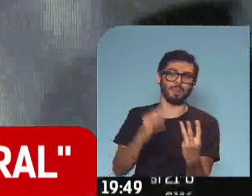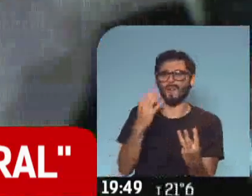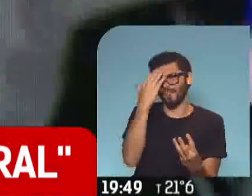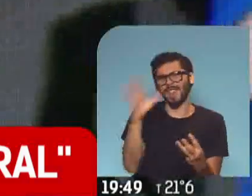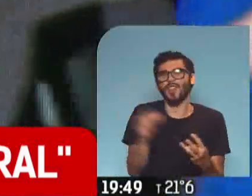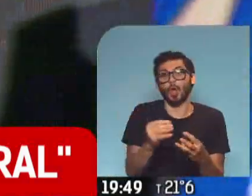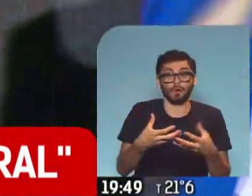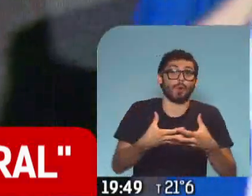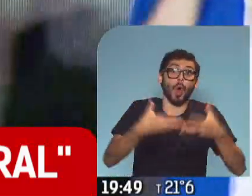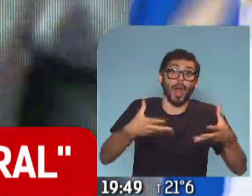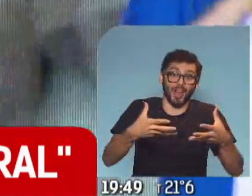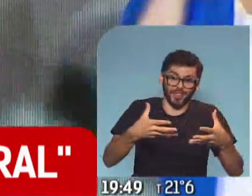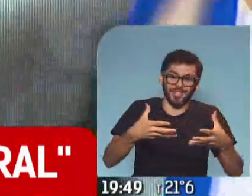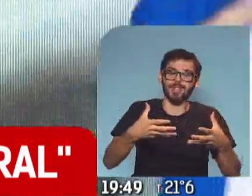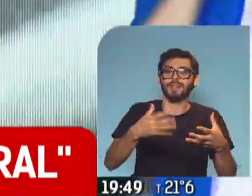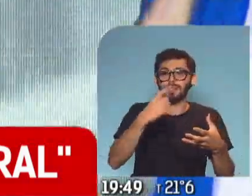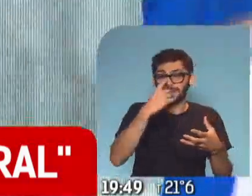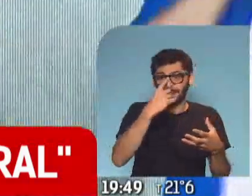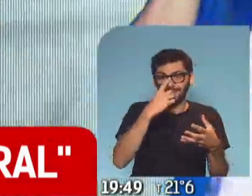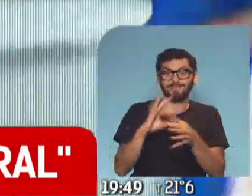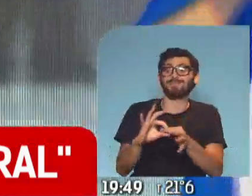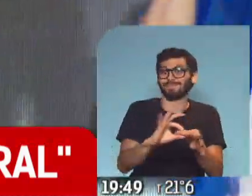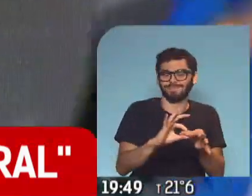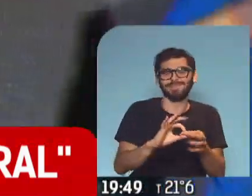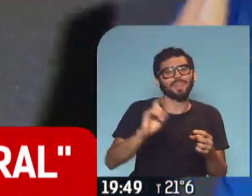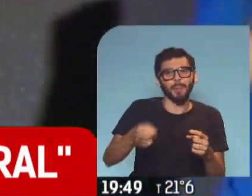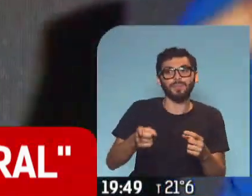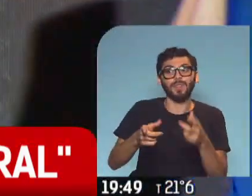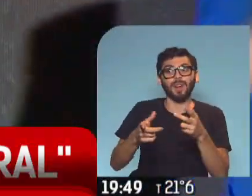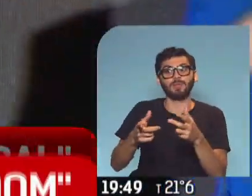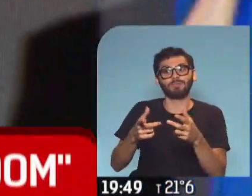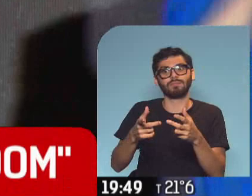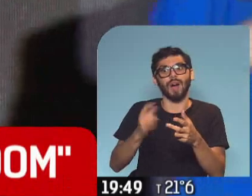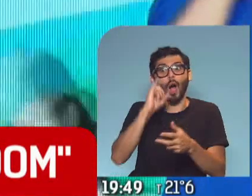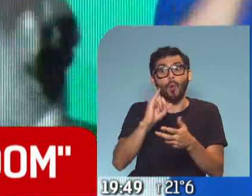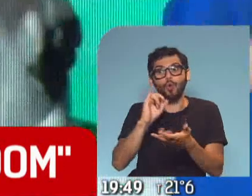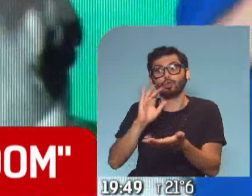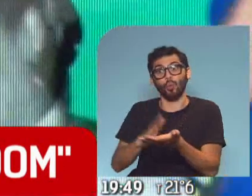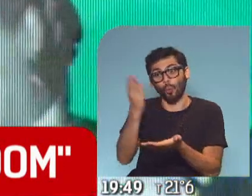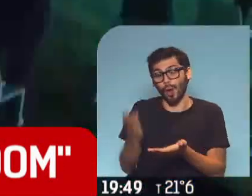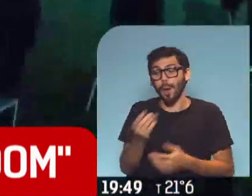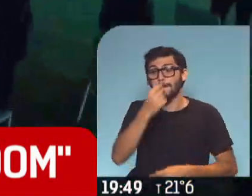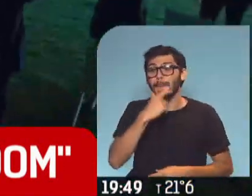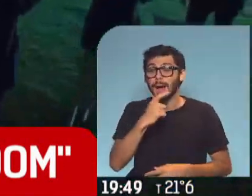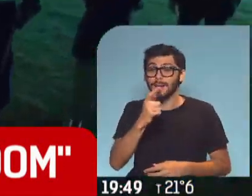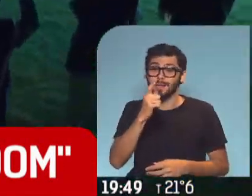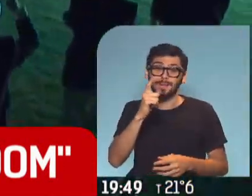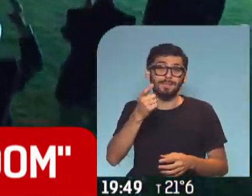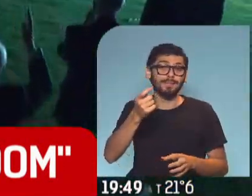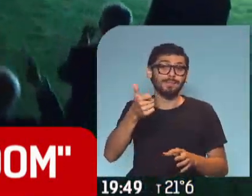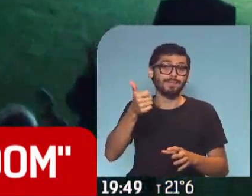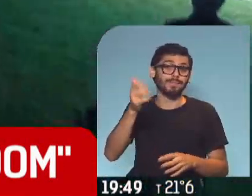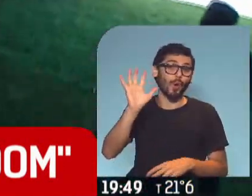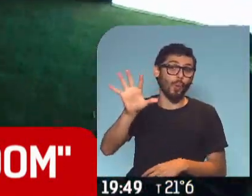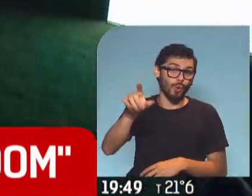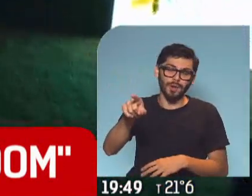más grande. Y sí, la mención al expresidente Mauricio Macri se agarró, fue casi un meme. ¿no? Se agarró